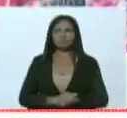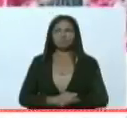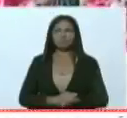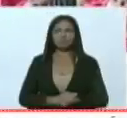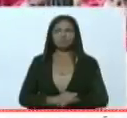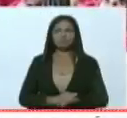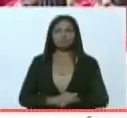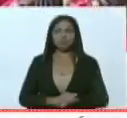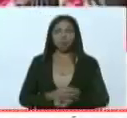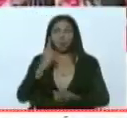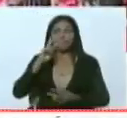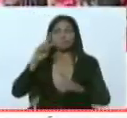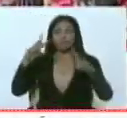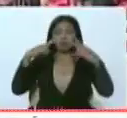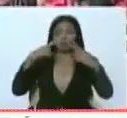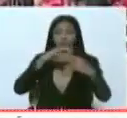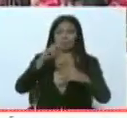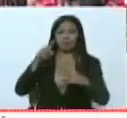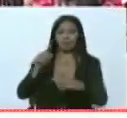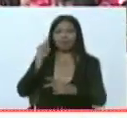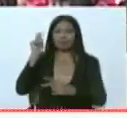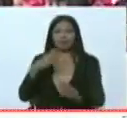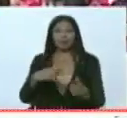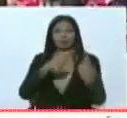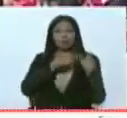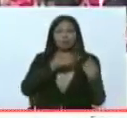Ahora fíjense ustedes, las tareas.